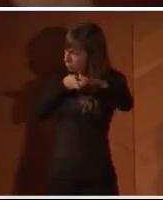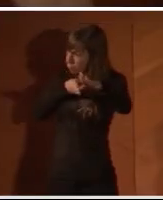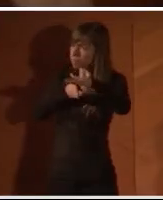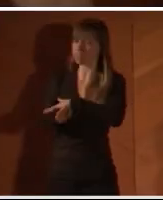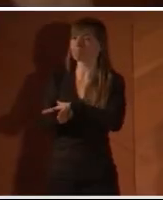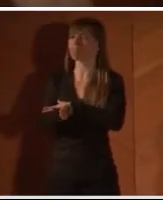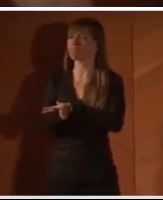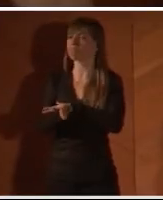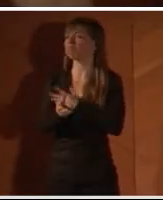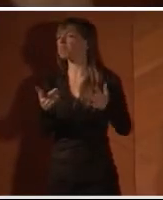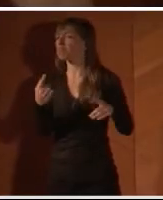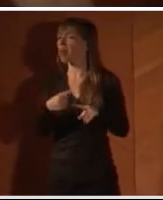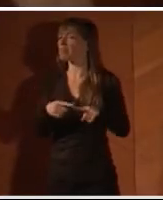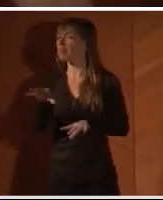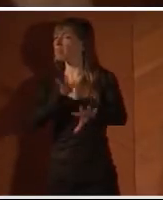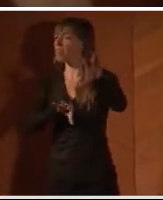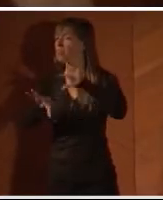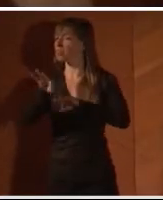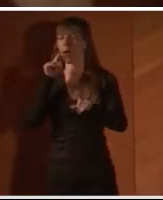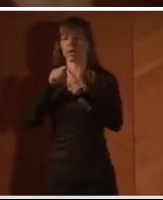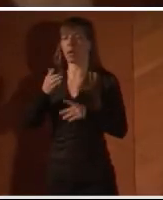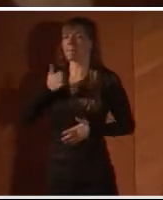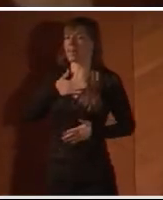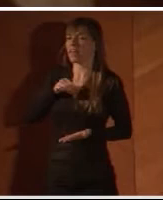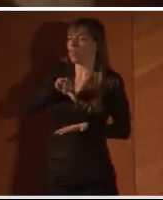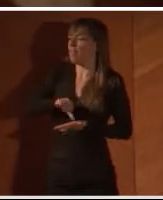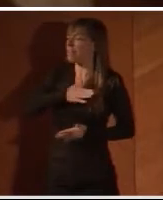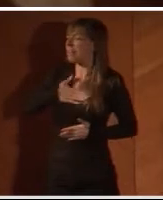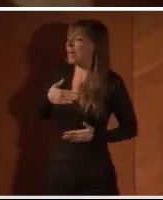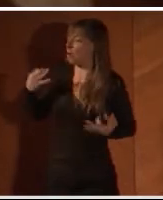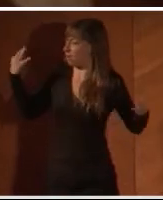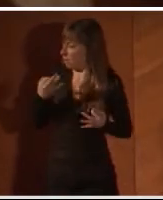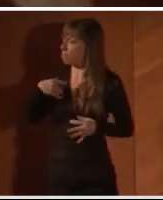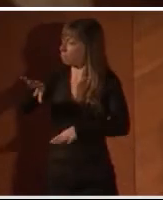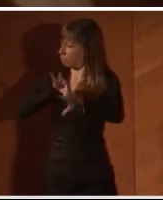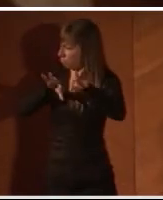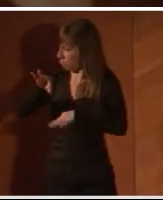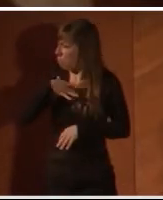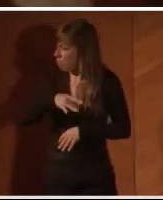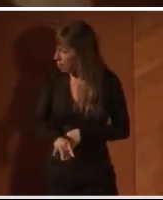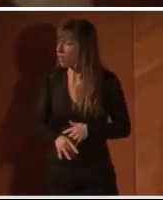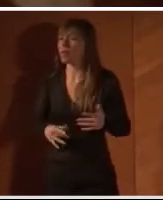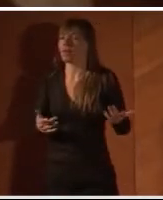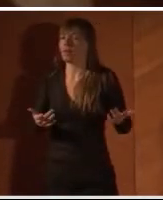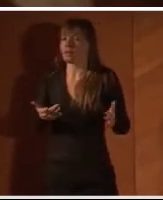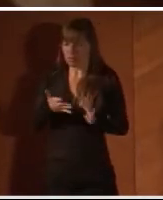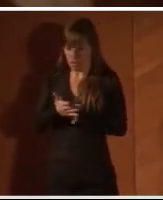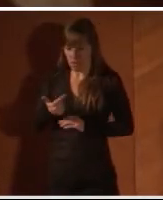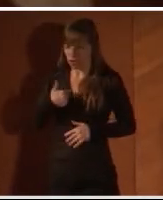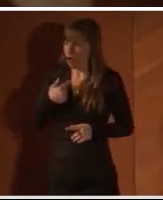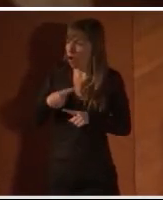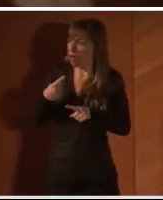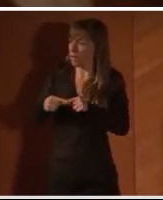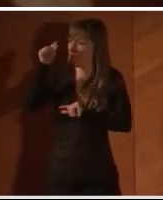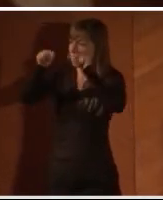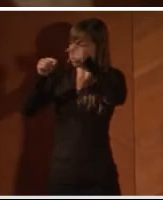tomar decisiones importantes para sus ciudades. Van a participar de distintas maneras. Van a poder decidir en qué gastar